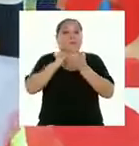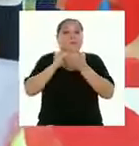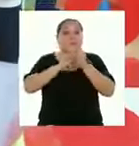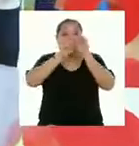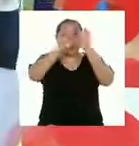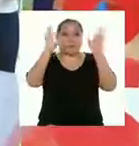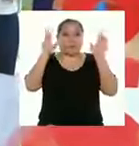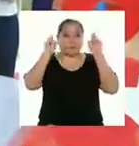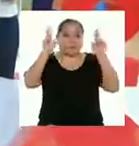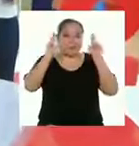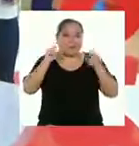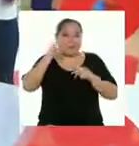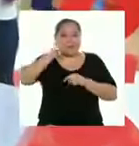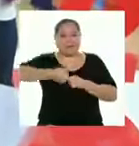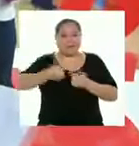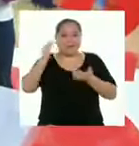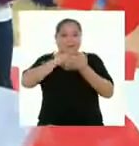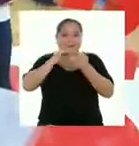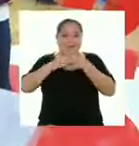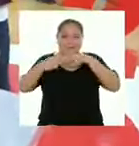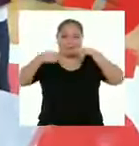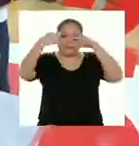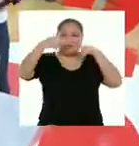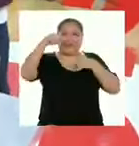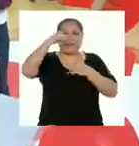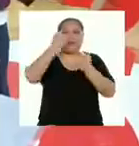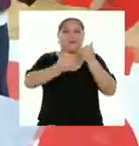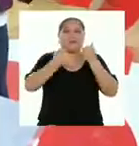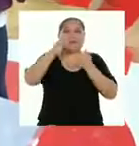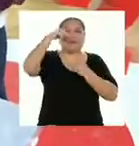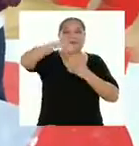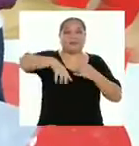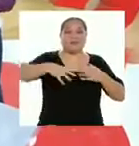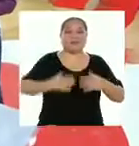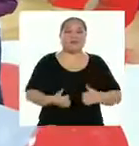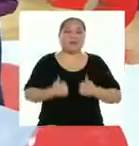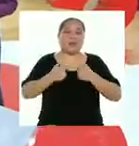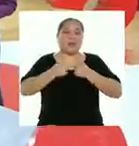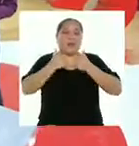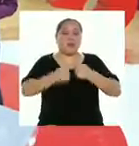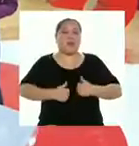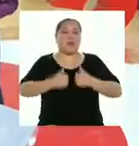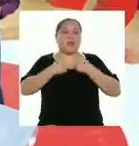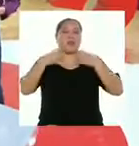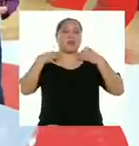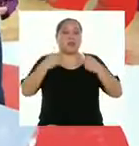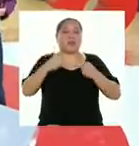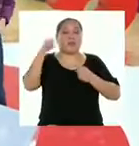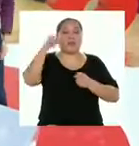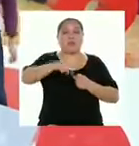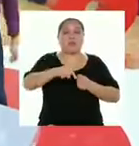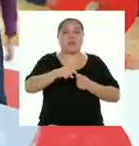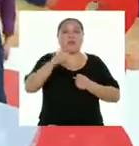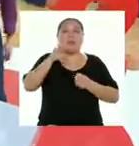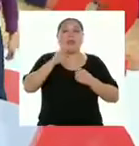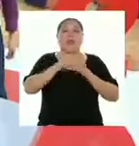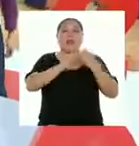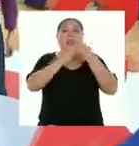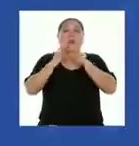Mucha suerte y nos vemos mañana para terminar con este estudio de los hábitos de vida saludable de nuestra comunidad.